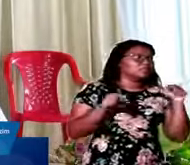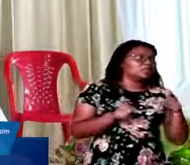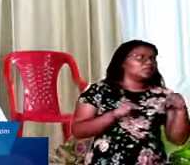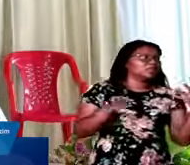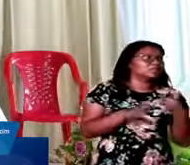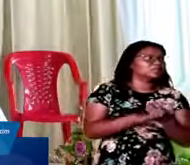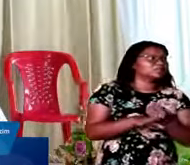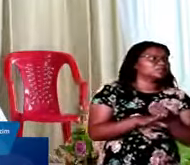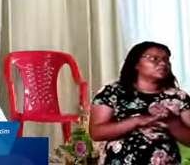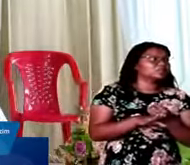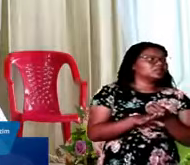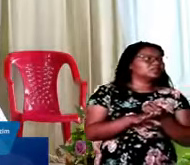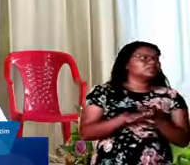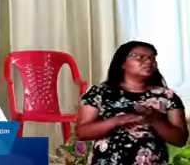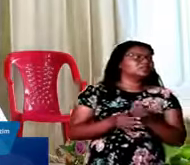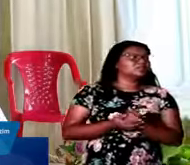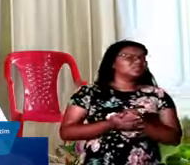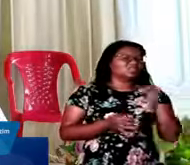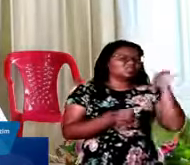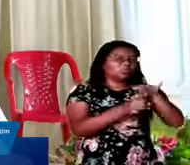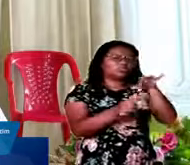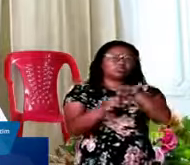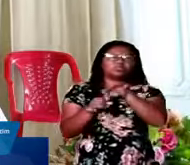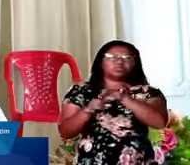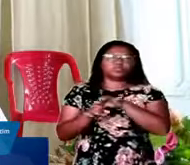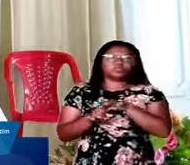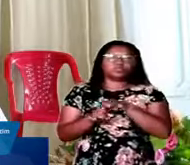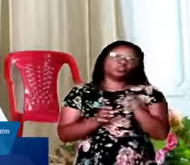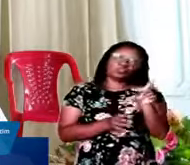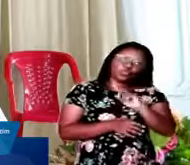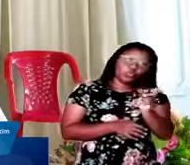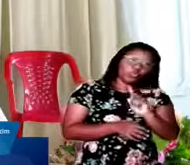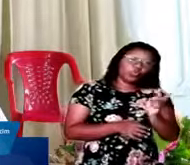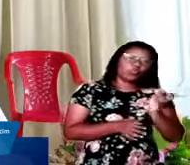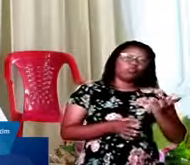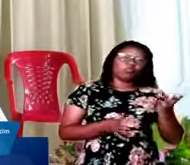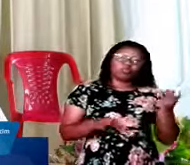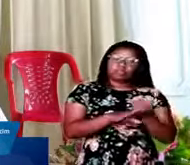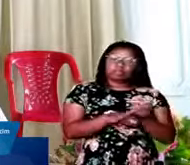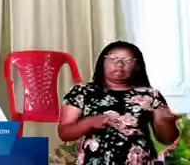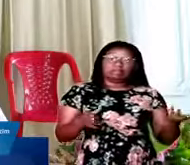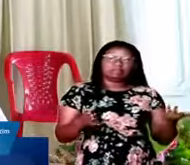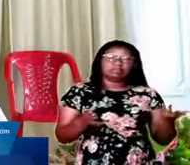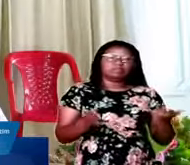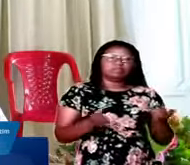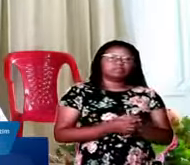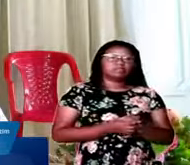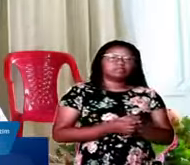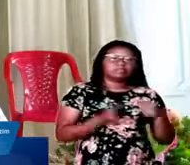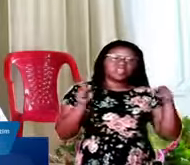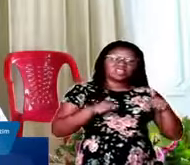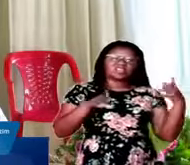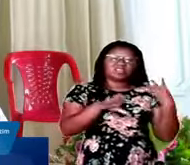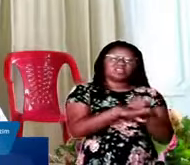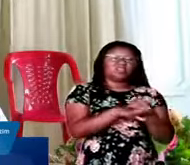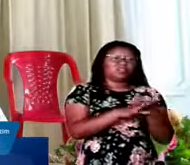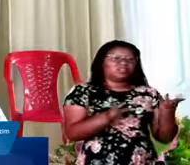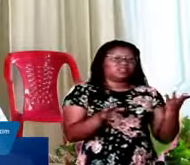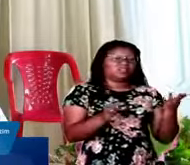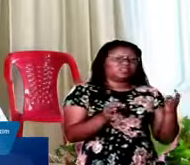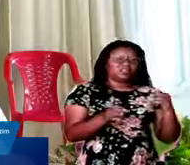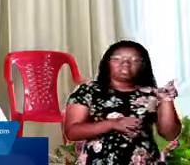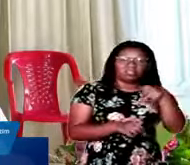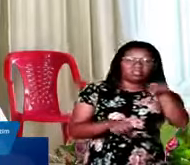partida de no sé qué, de chismosos. Como si él no fuera parte de la iglesia. Aquí en la iglesia no hay nada que